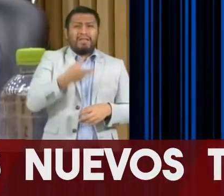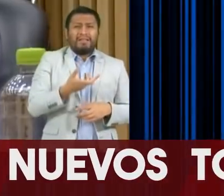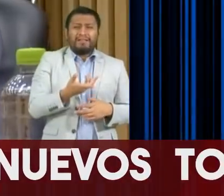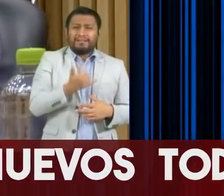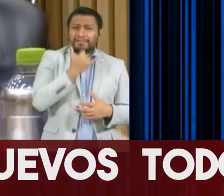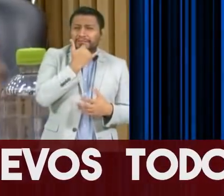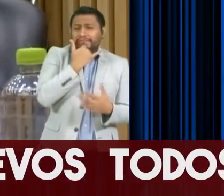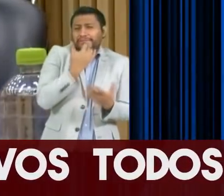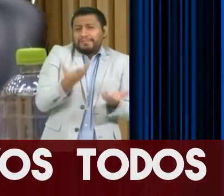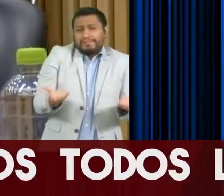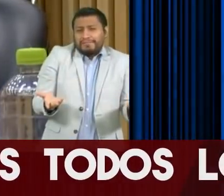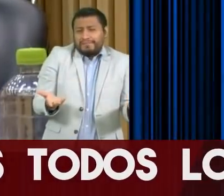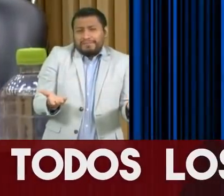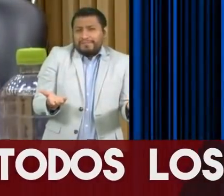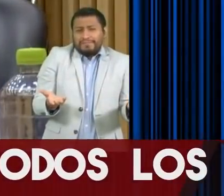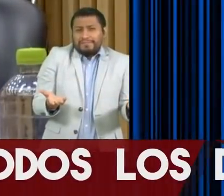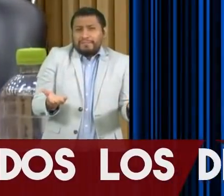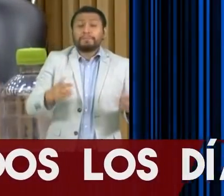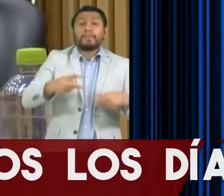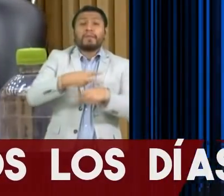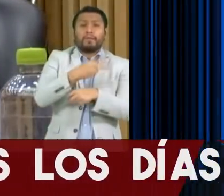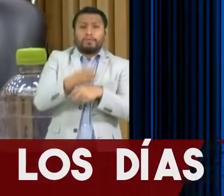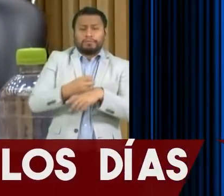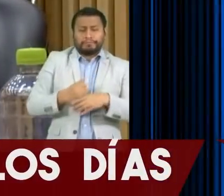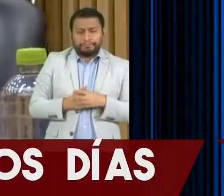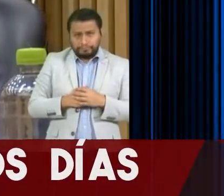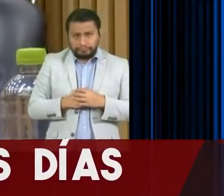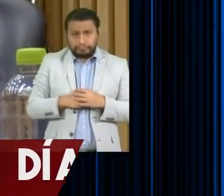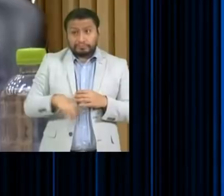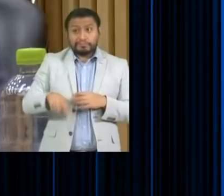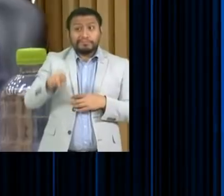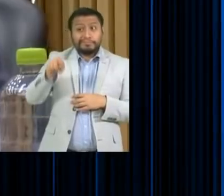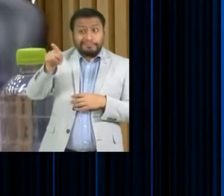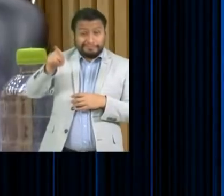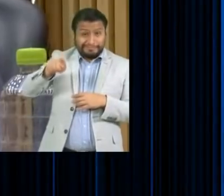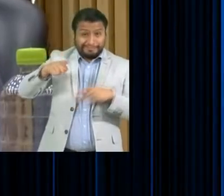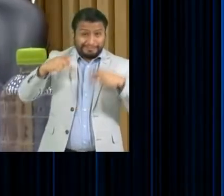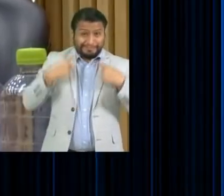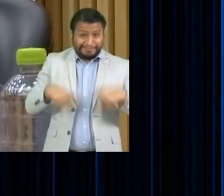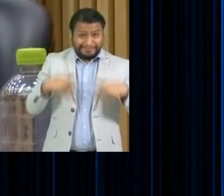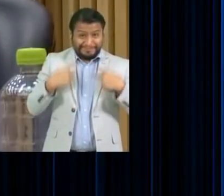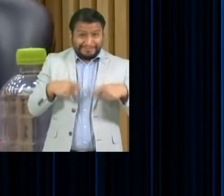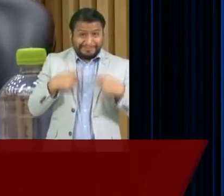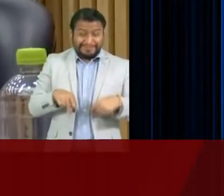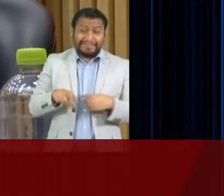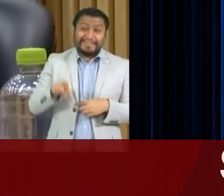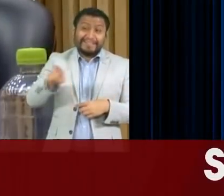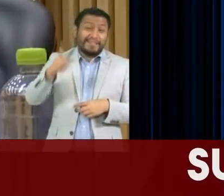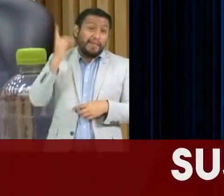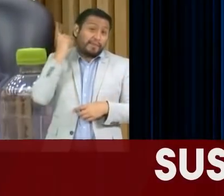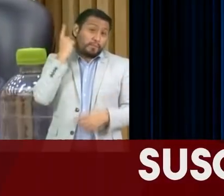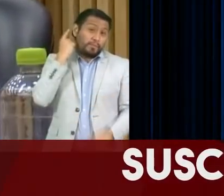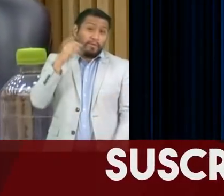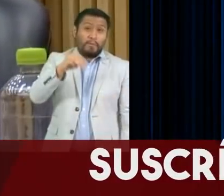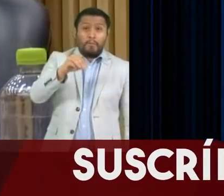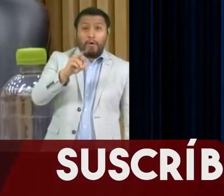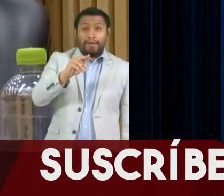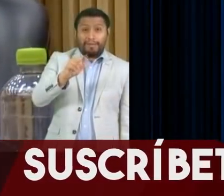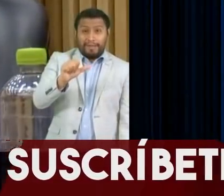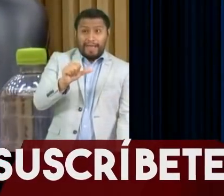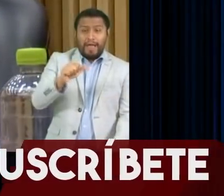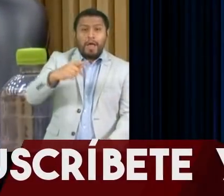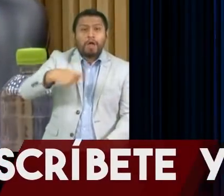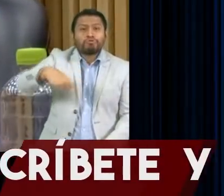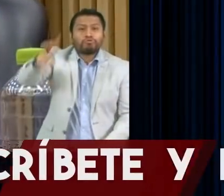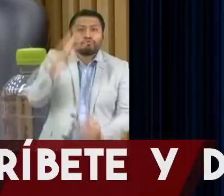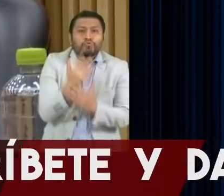Segundo, la ciudadana a través de la cual quiere hablar el diputado de Morena firmó de su puño